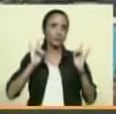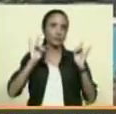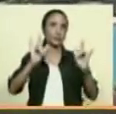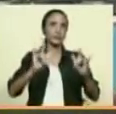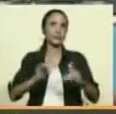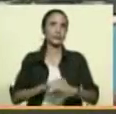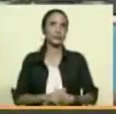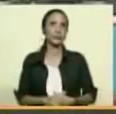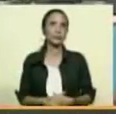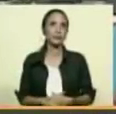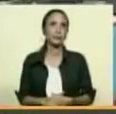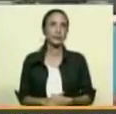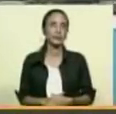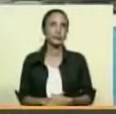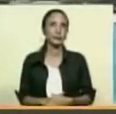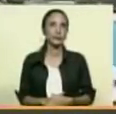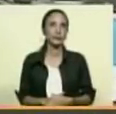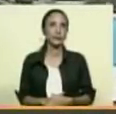Barinas del llano abierto,